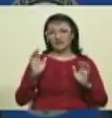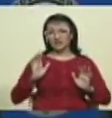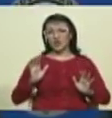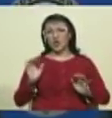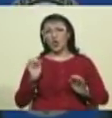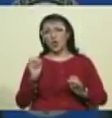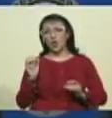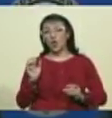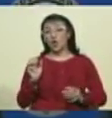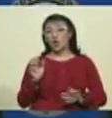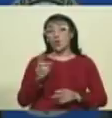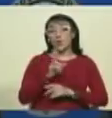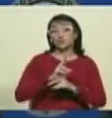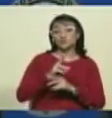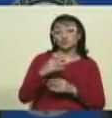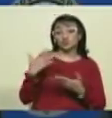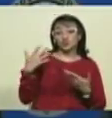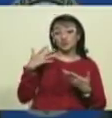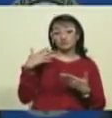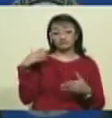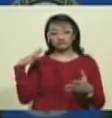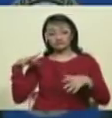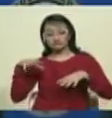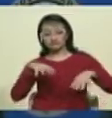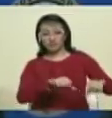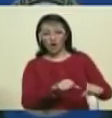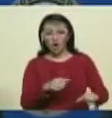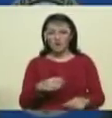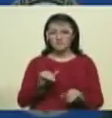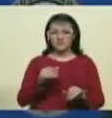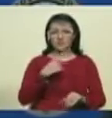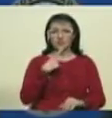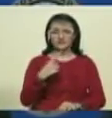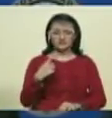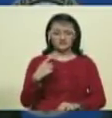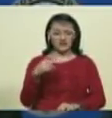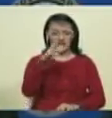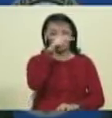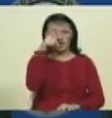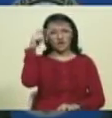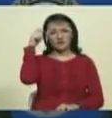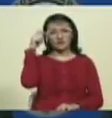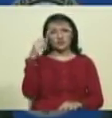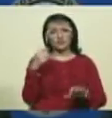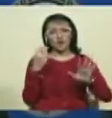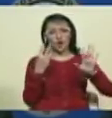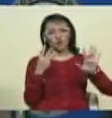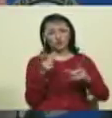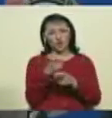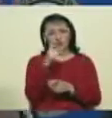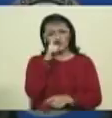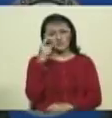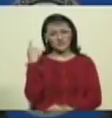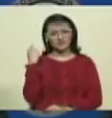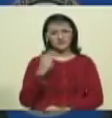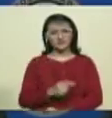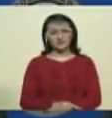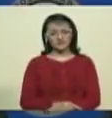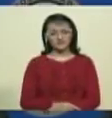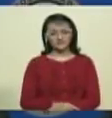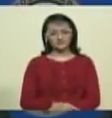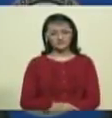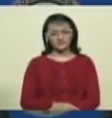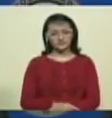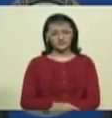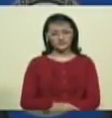una amenaza con el uso de la fuerza como el propio Donald Trump lo hizo el 8 de agosto del año pasado. Entonces hay un dicho popular